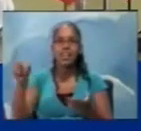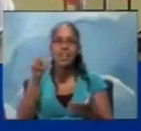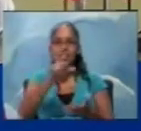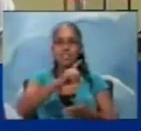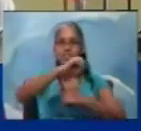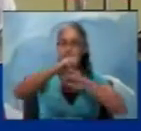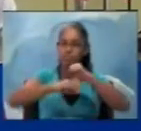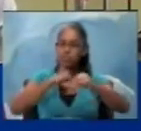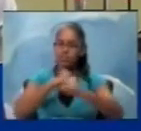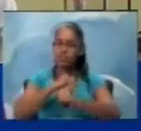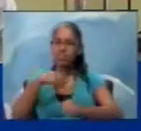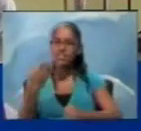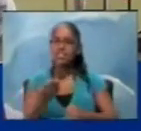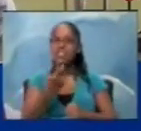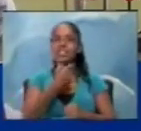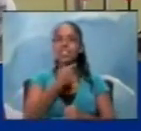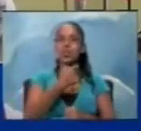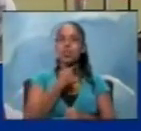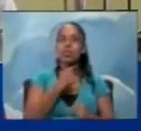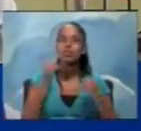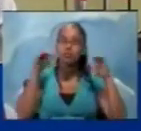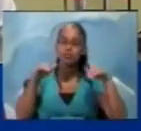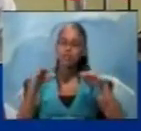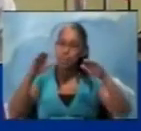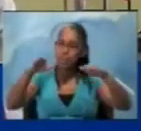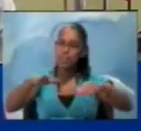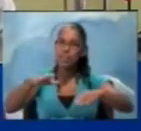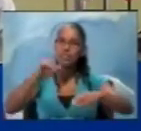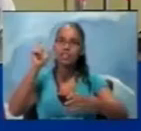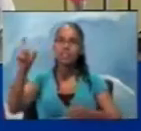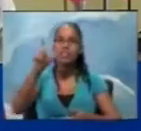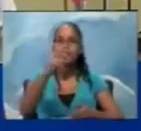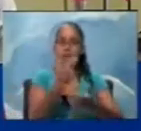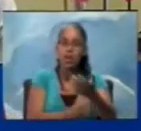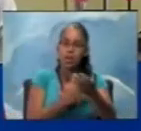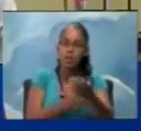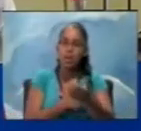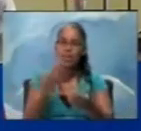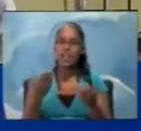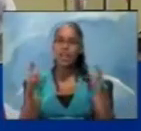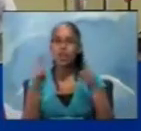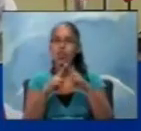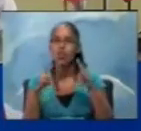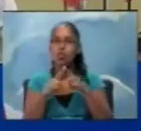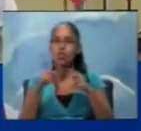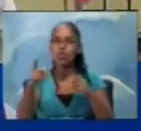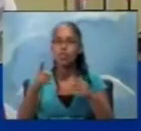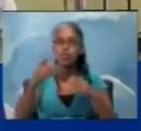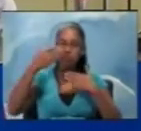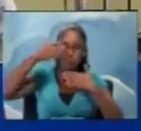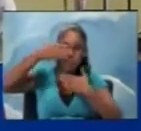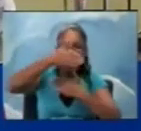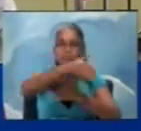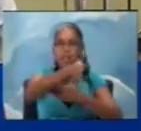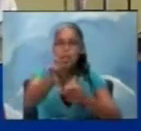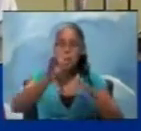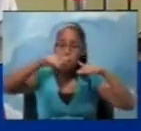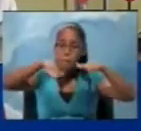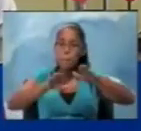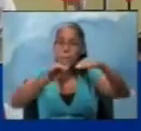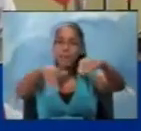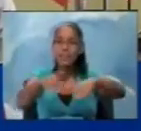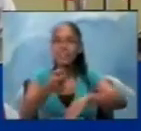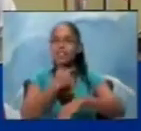Necesitamos obreros que les guste el mar. Necesitamos hermanos que conozcan de marina. Necesitamos hermanos que les